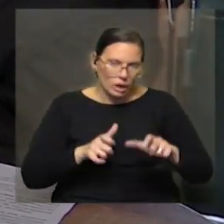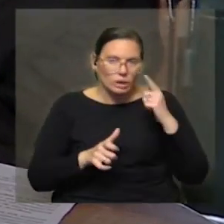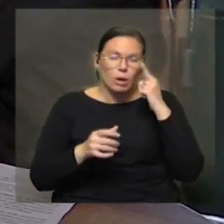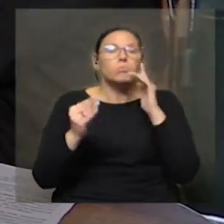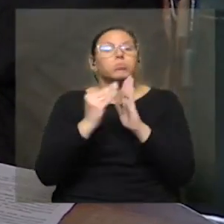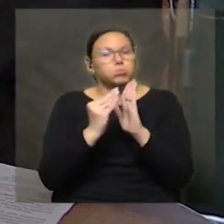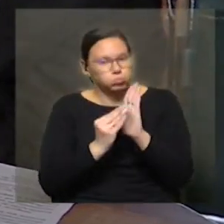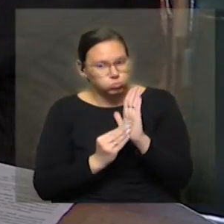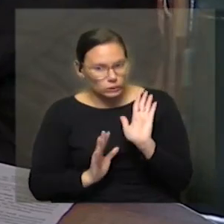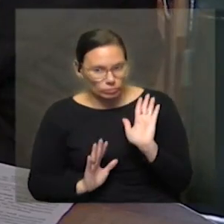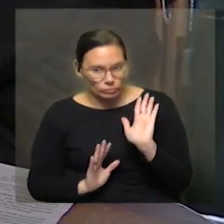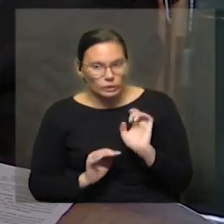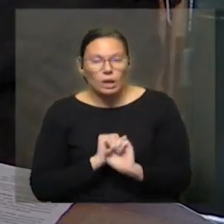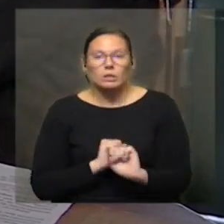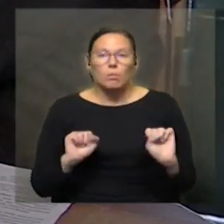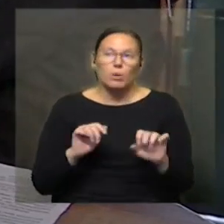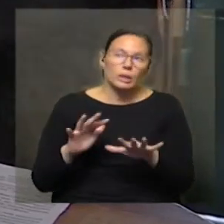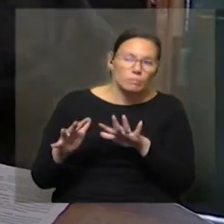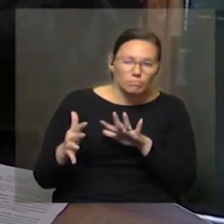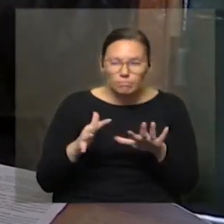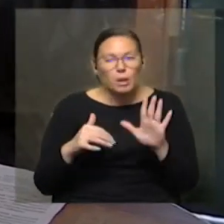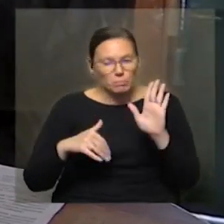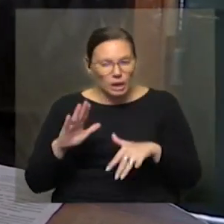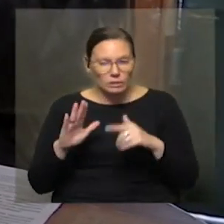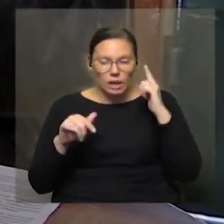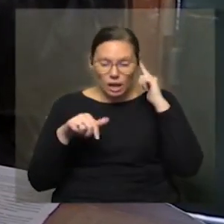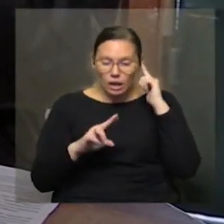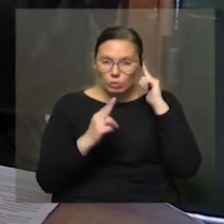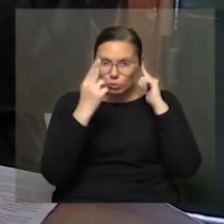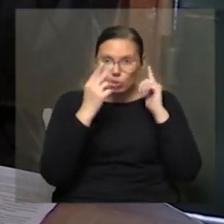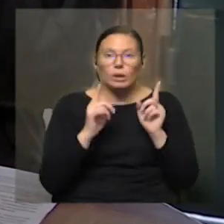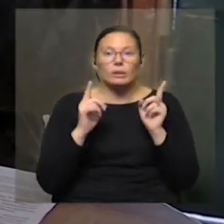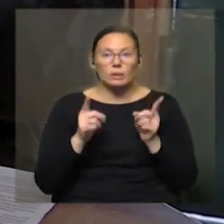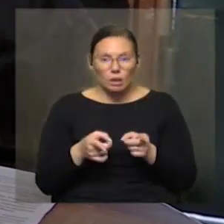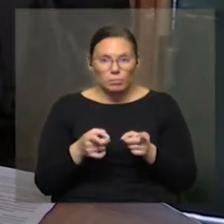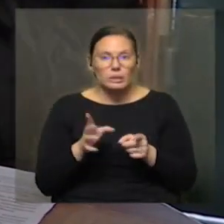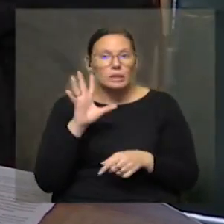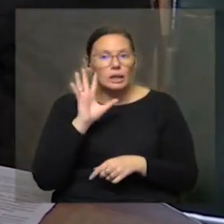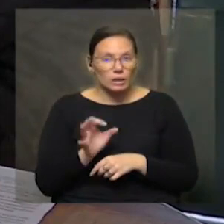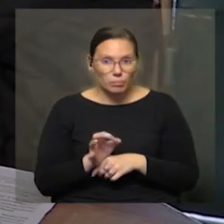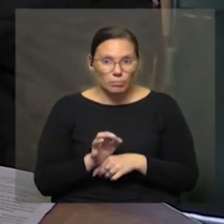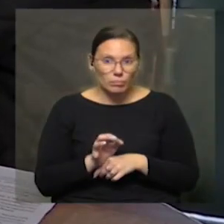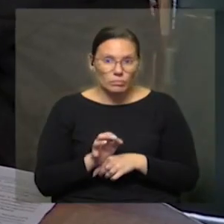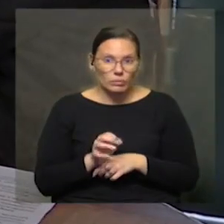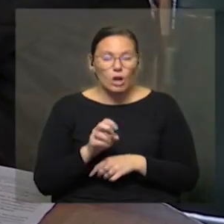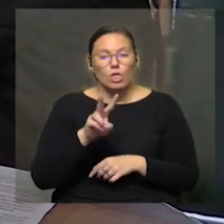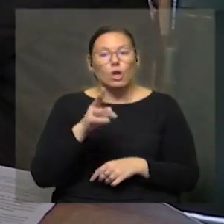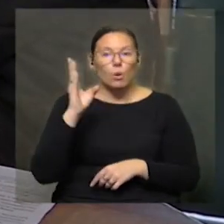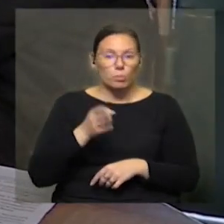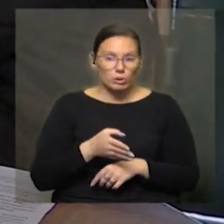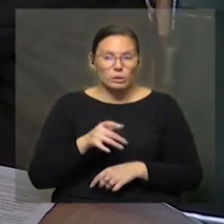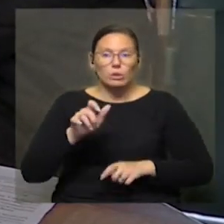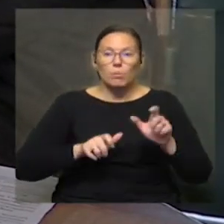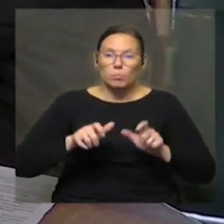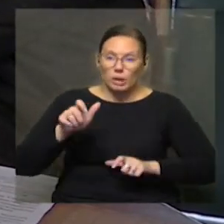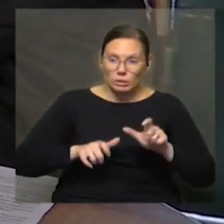registradas, ¿no? Porque se puede estimar que hay más. En Uruguay también se considera hasta un 2% de